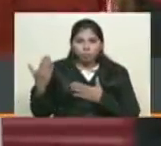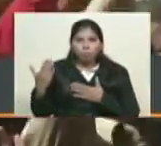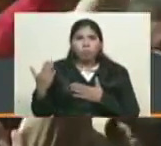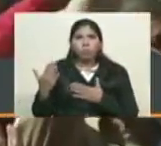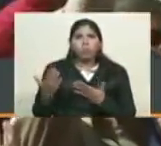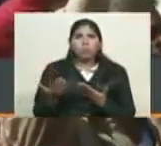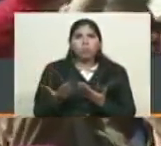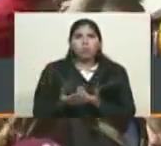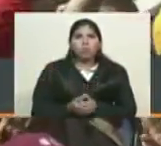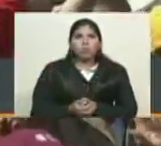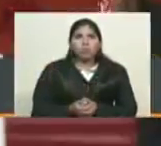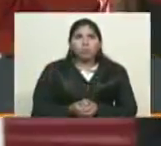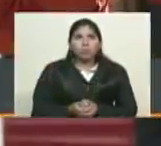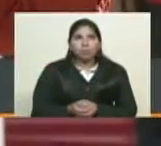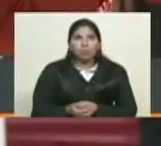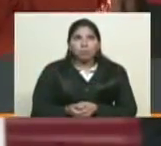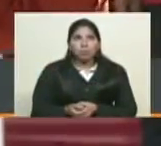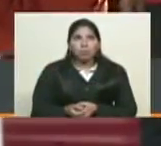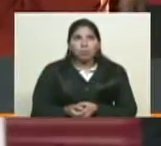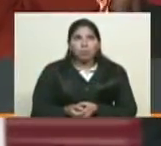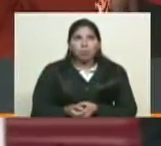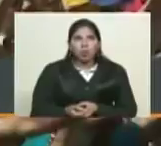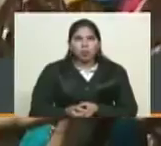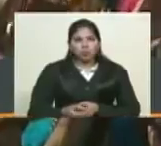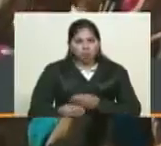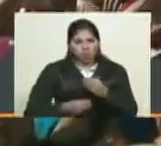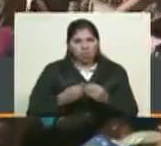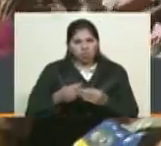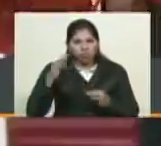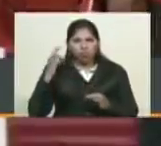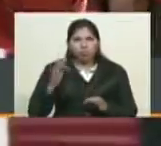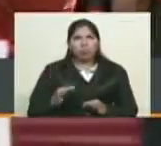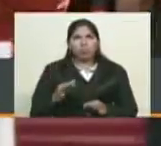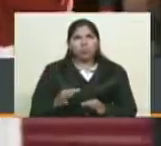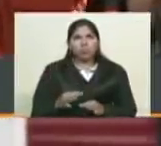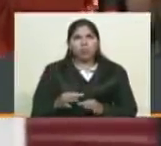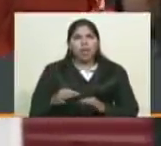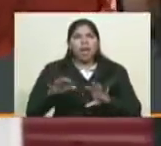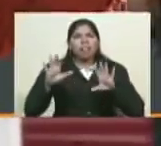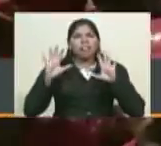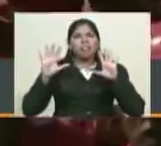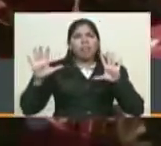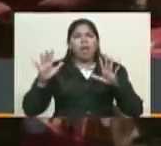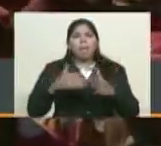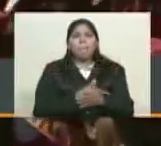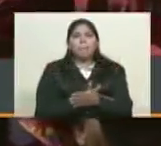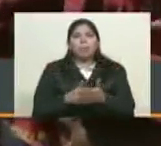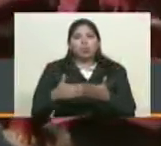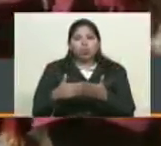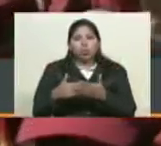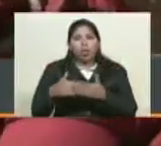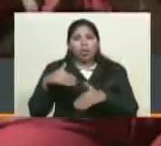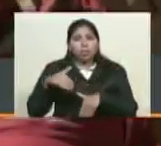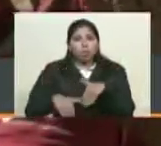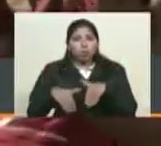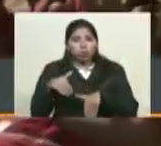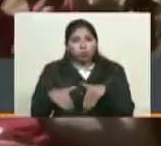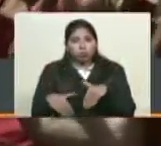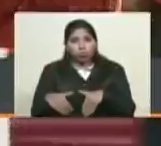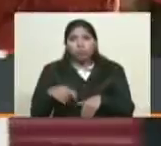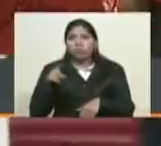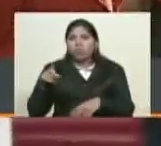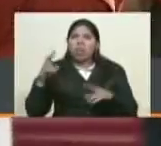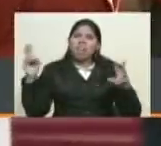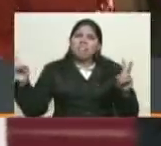realidad la meta de los 10 millones de votos en la